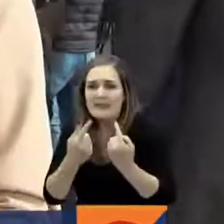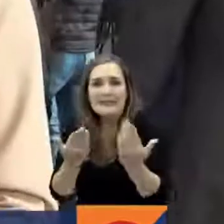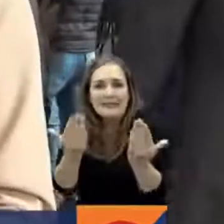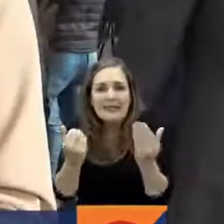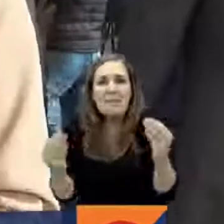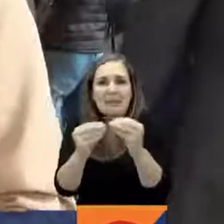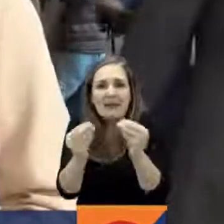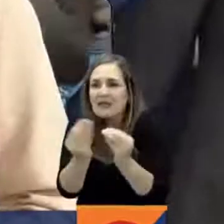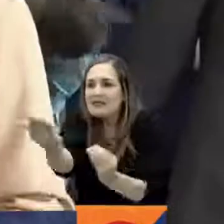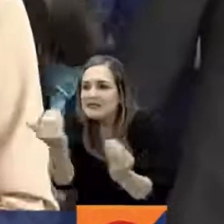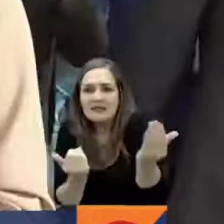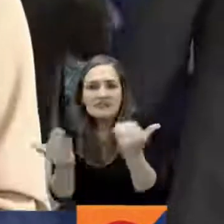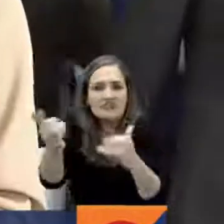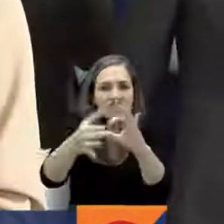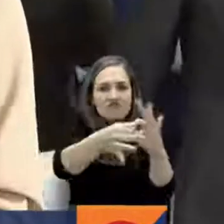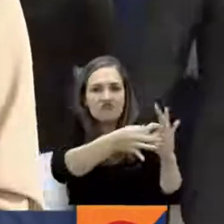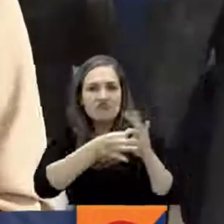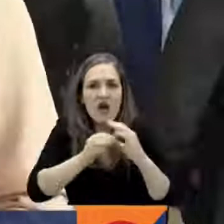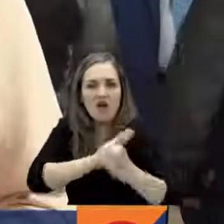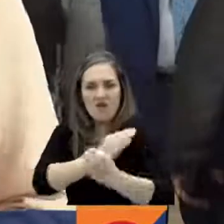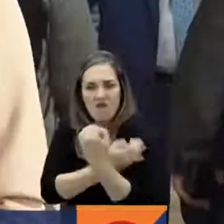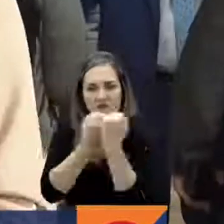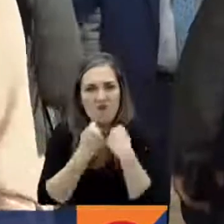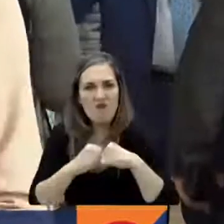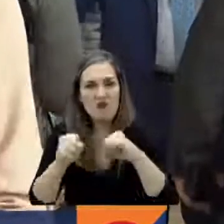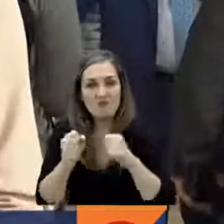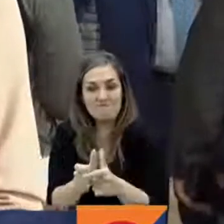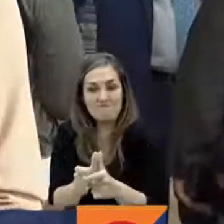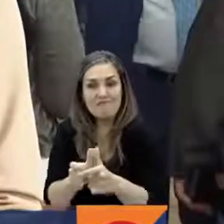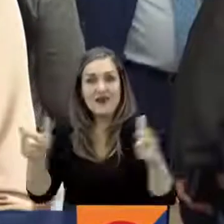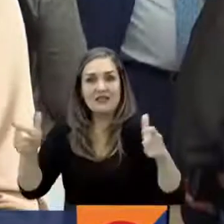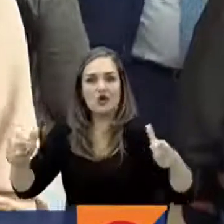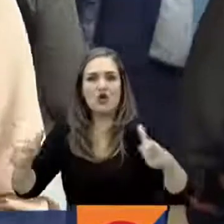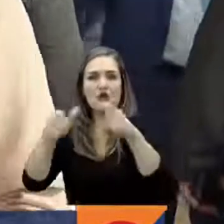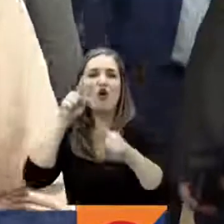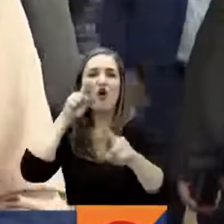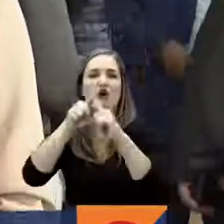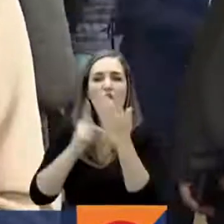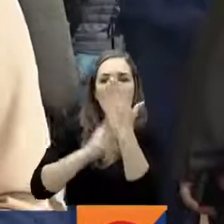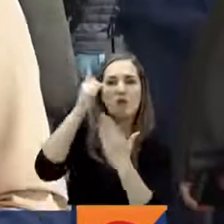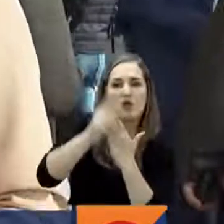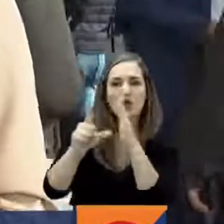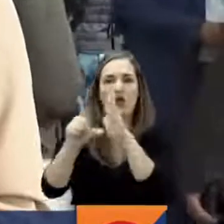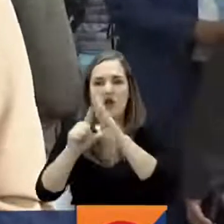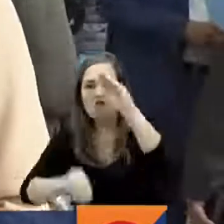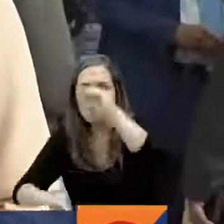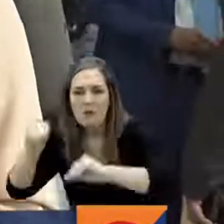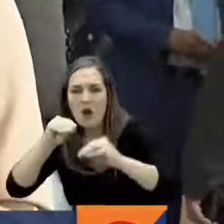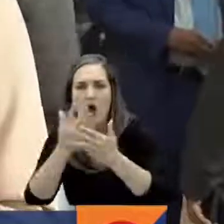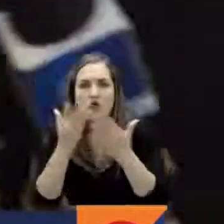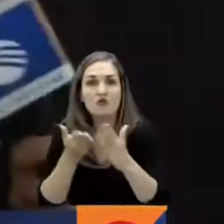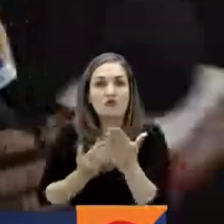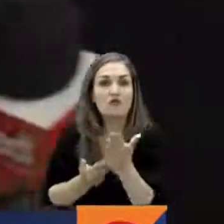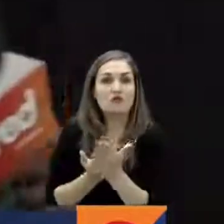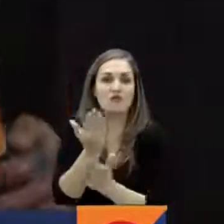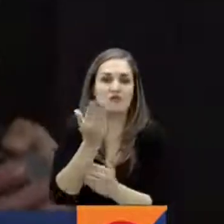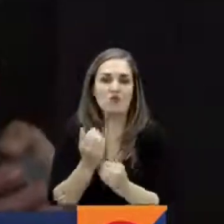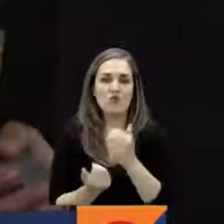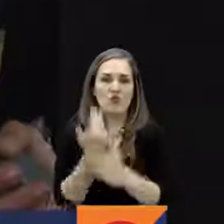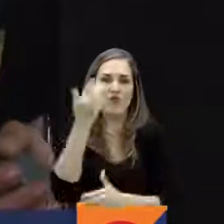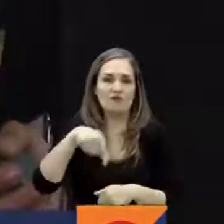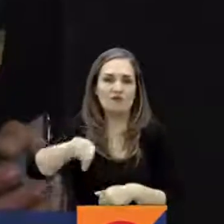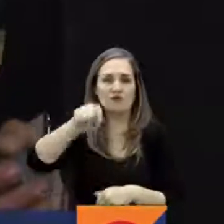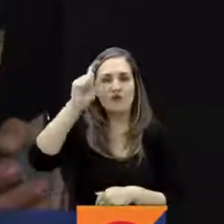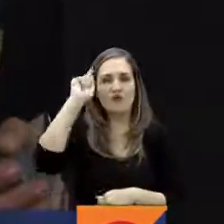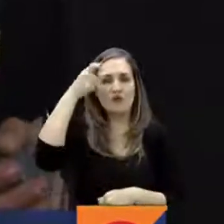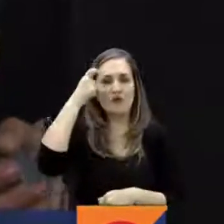y más partidos políticos para así ser mayoría en el Congreso y sacar adelante todos los proyectos del nuevo gobierno. Nosotros